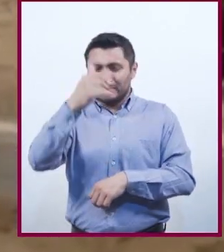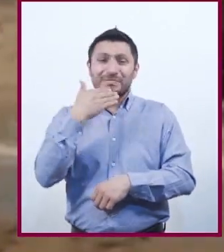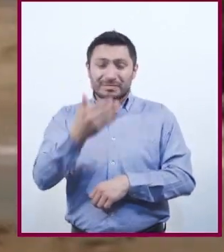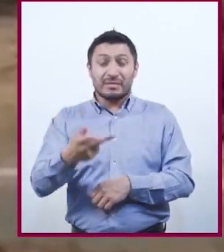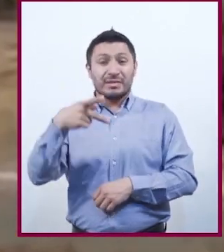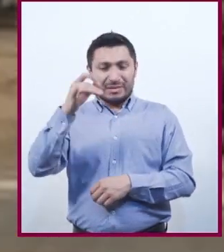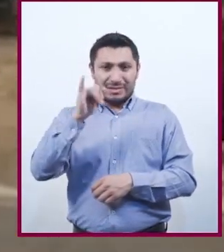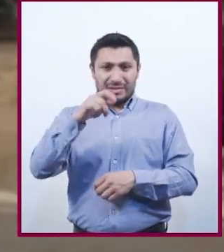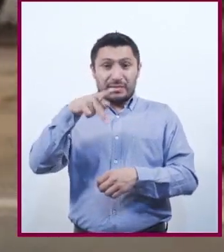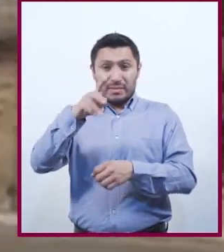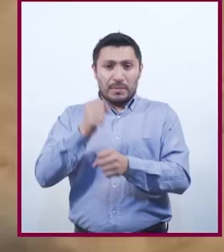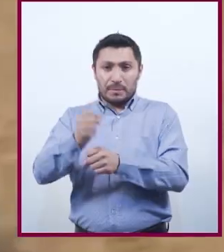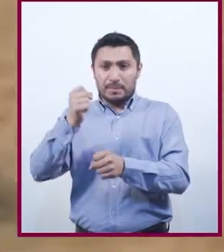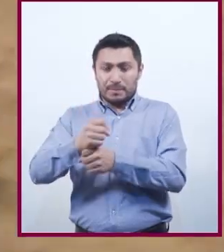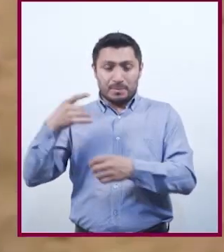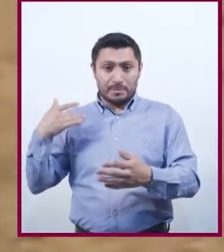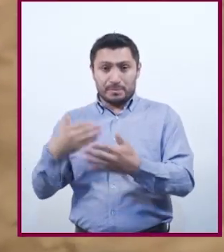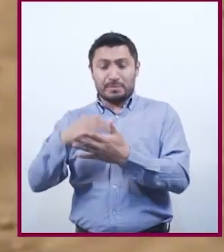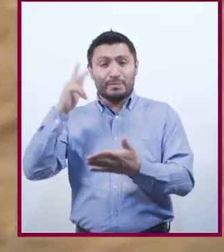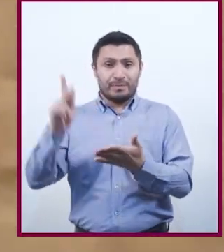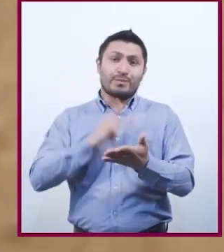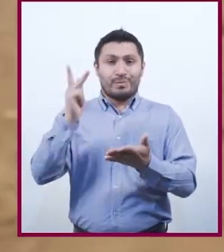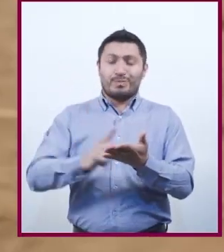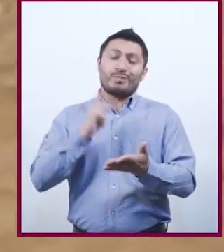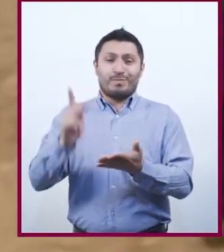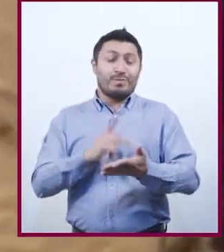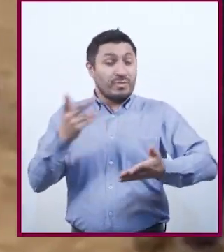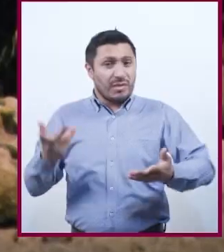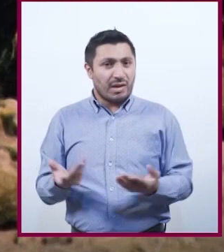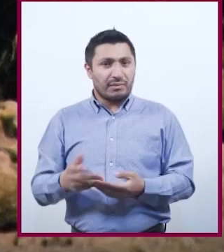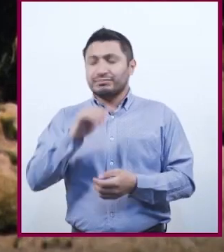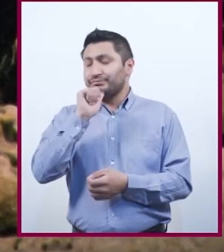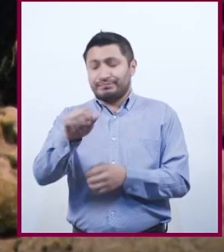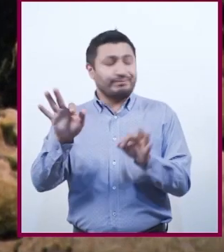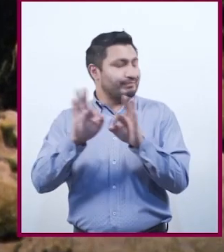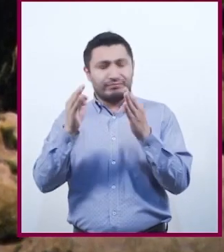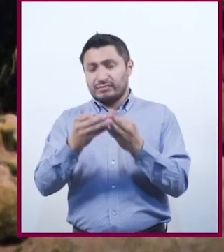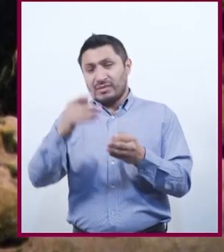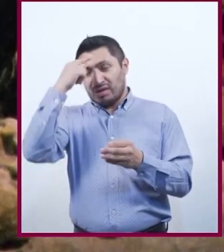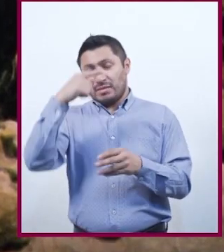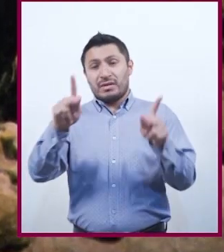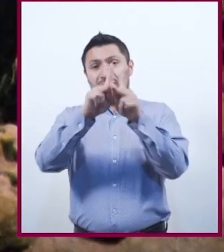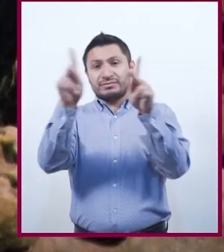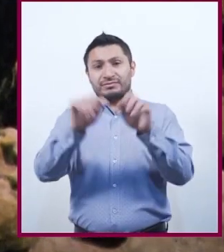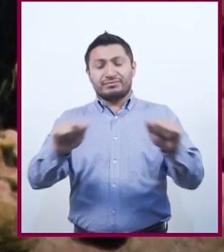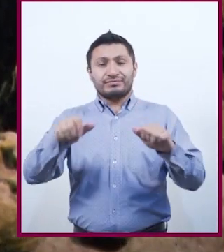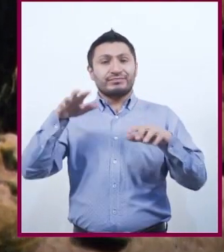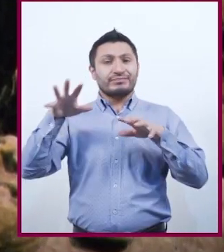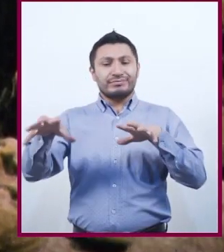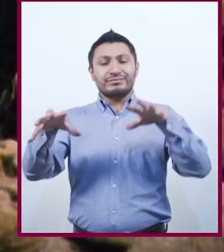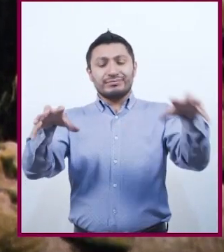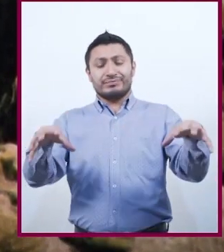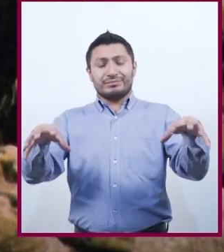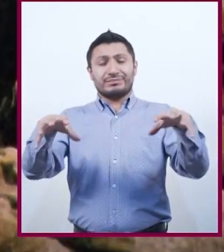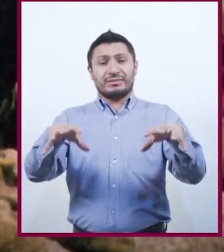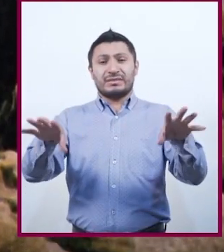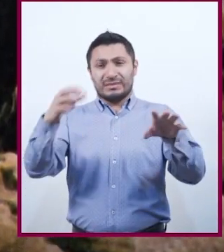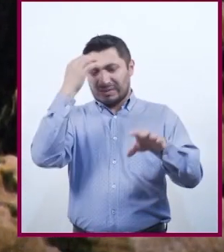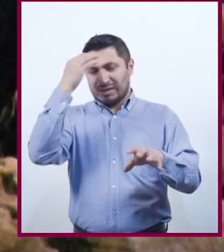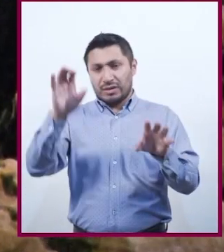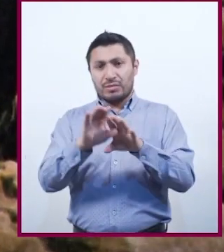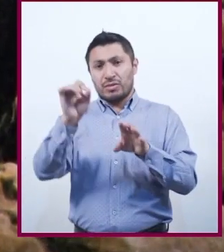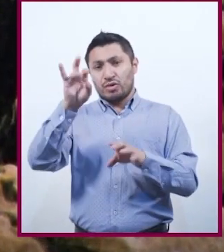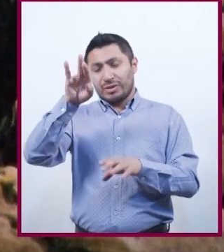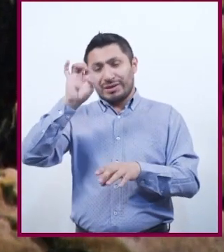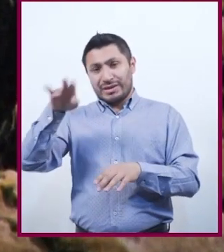la violencia hasta ahora siempre se vuelve a desencadenar. Ninguna estrategia para pacificar esa zona que conocemos